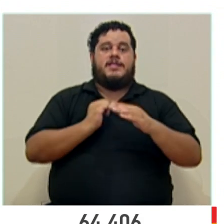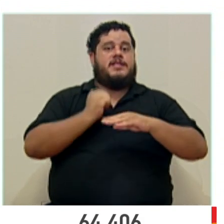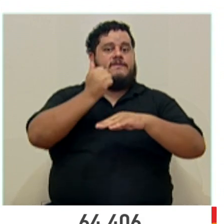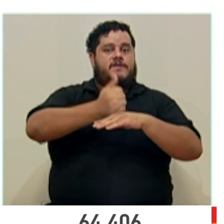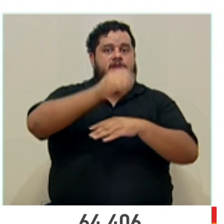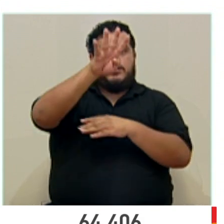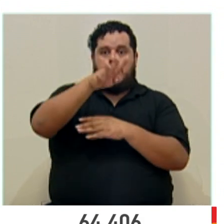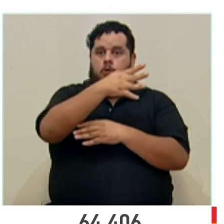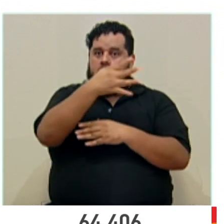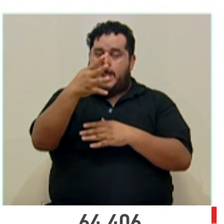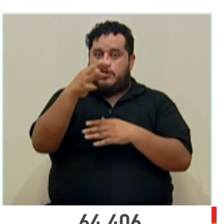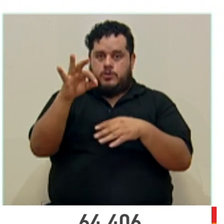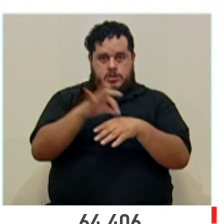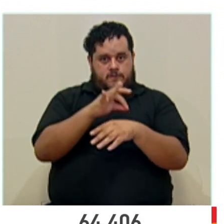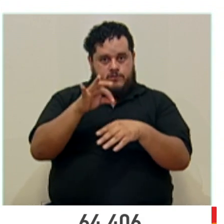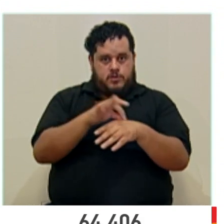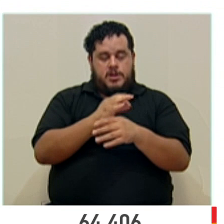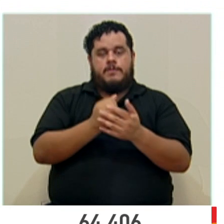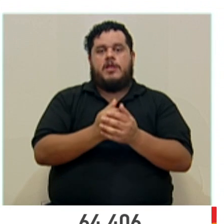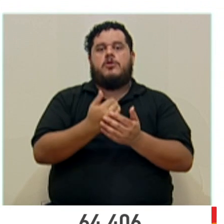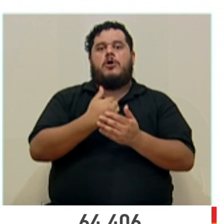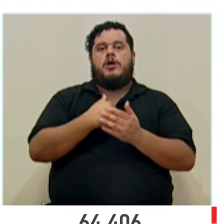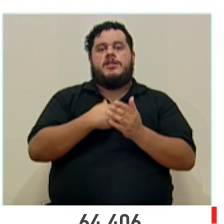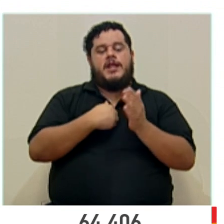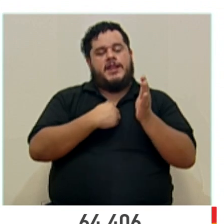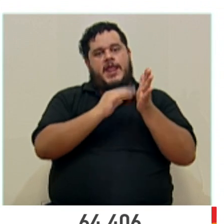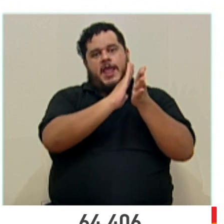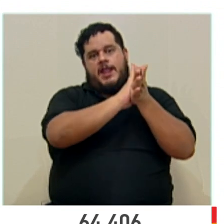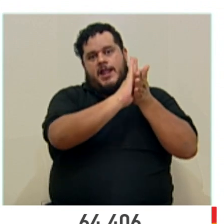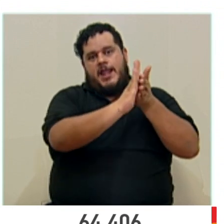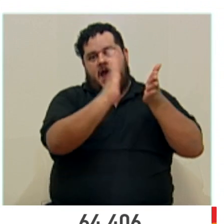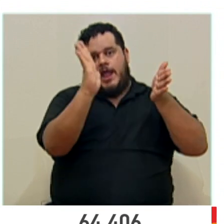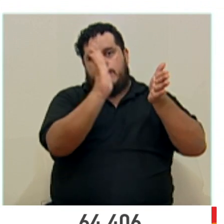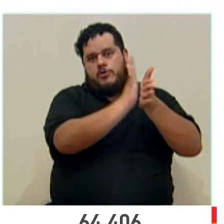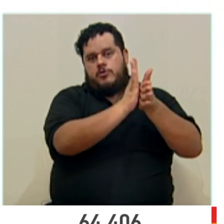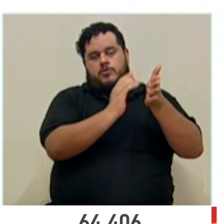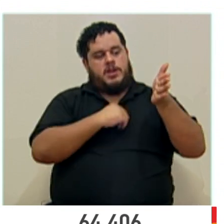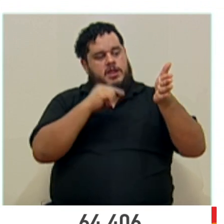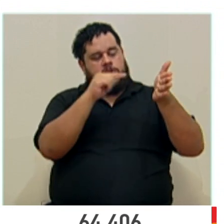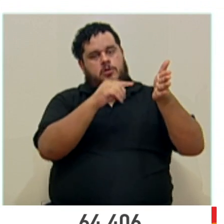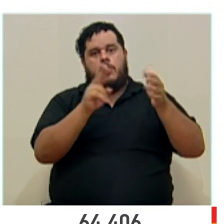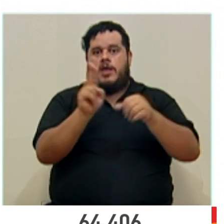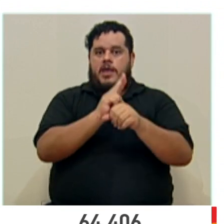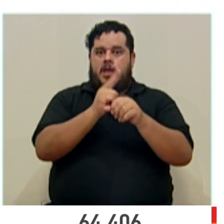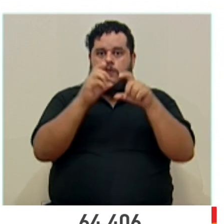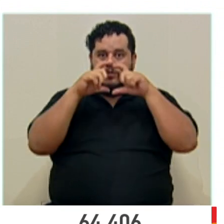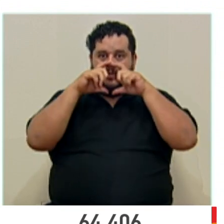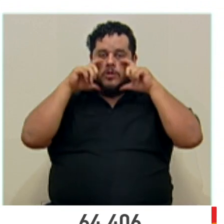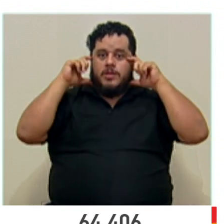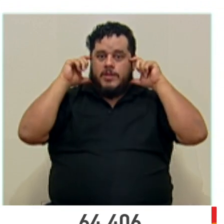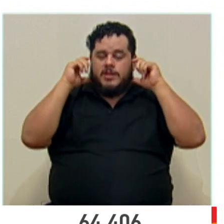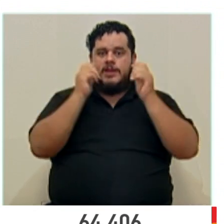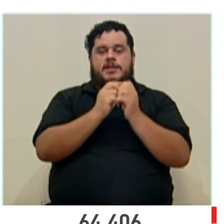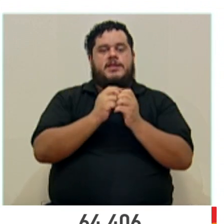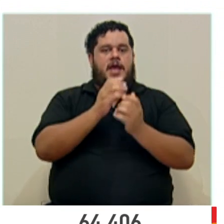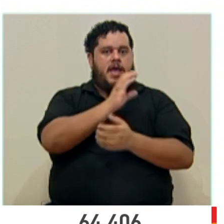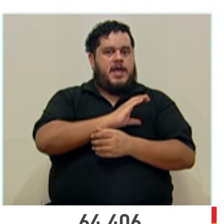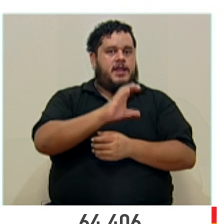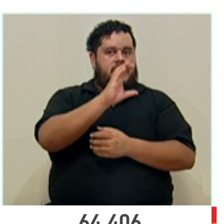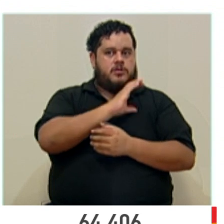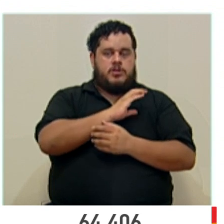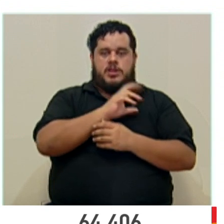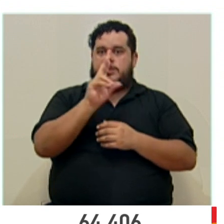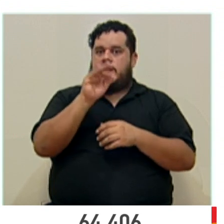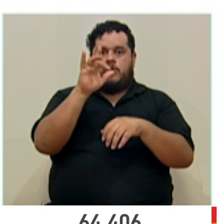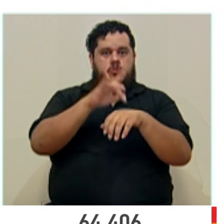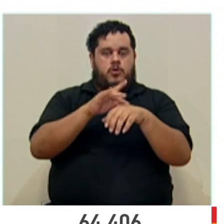de funcionamiento, tener la rotulación necesaria, el uso de mascarilla, las condiciones de